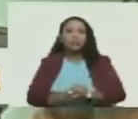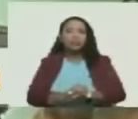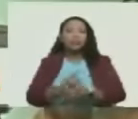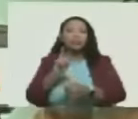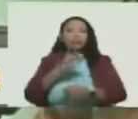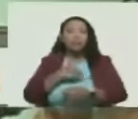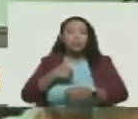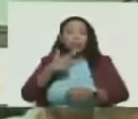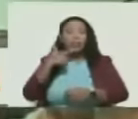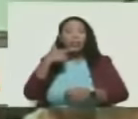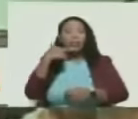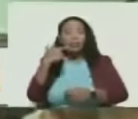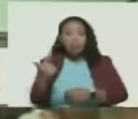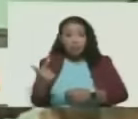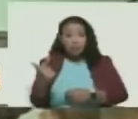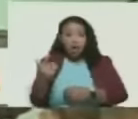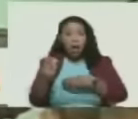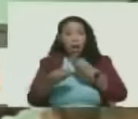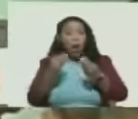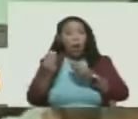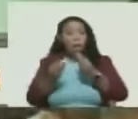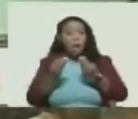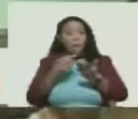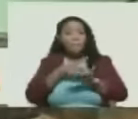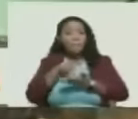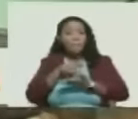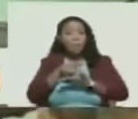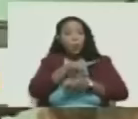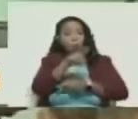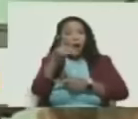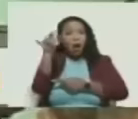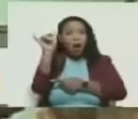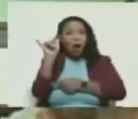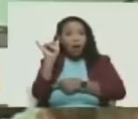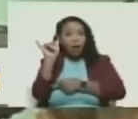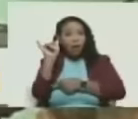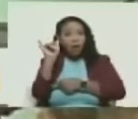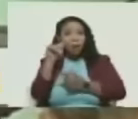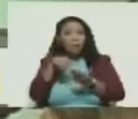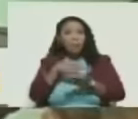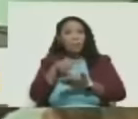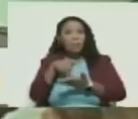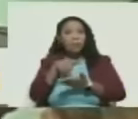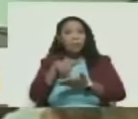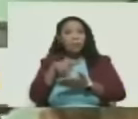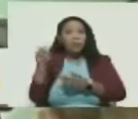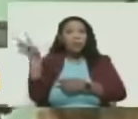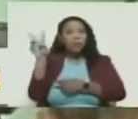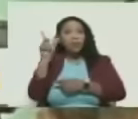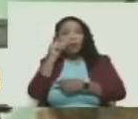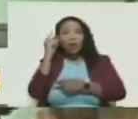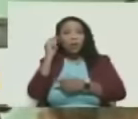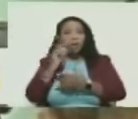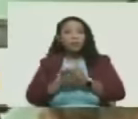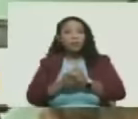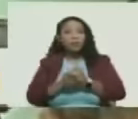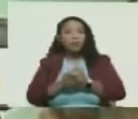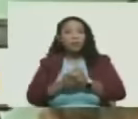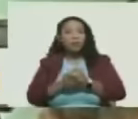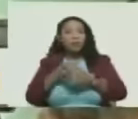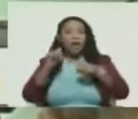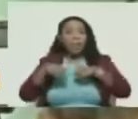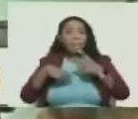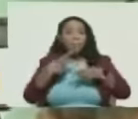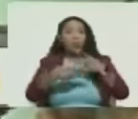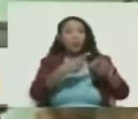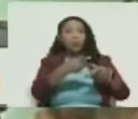saber cómo está la expectativa de participación que ustedes tienen en cuanto a la participación de los venezolanos en este proceso